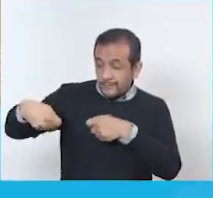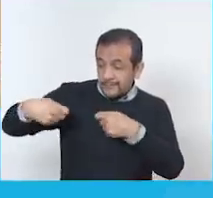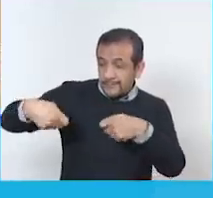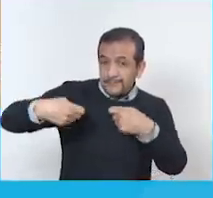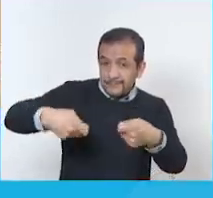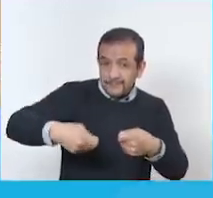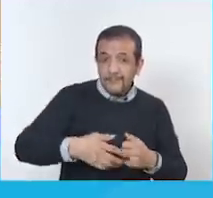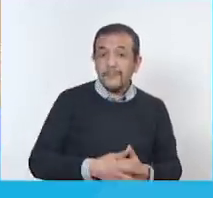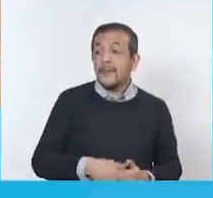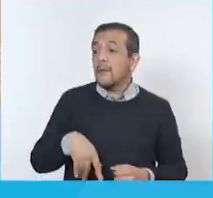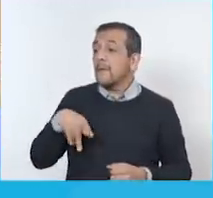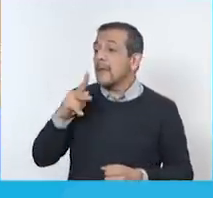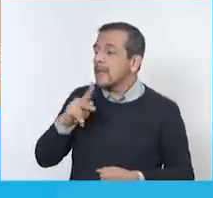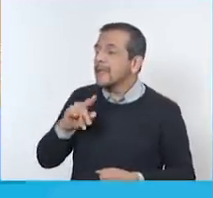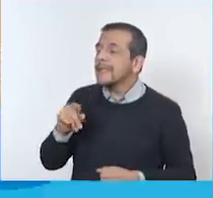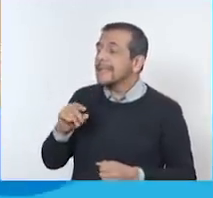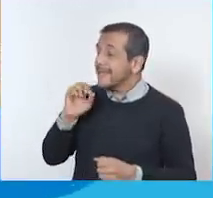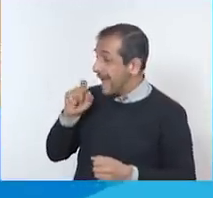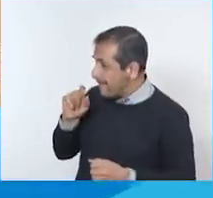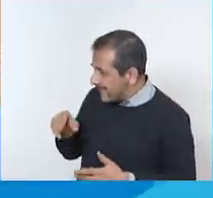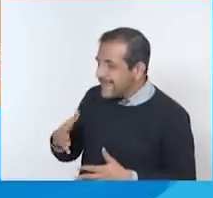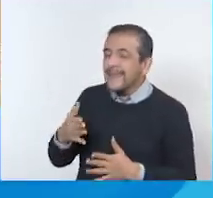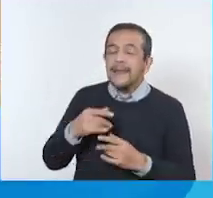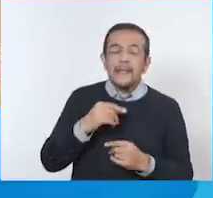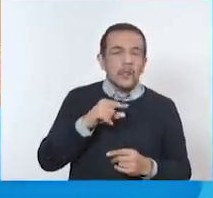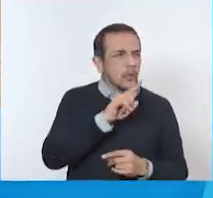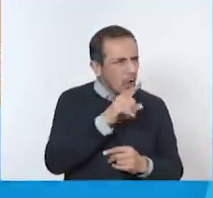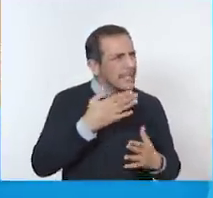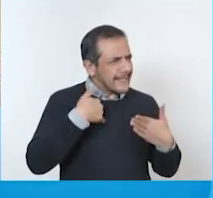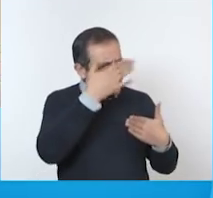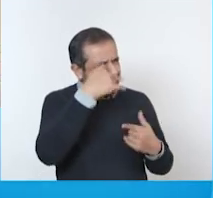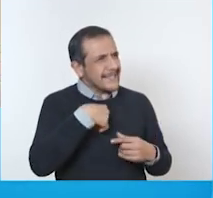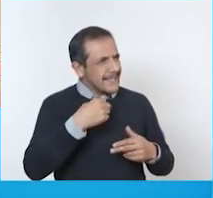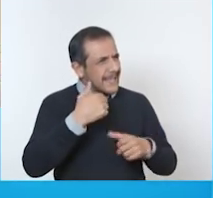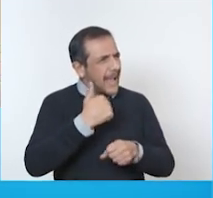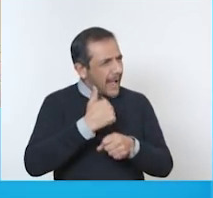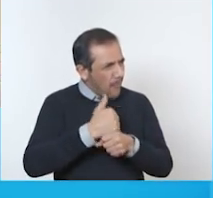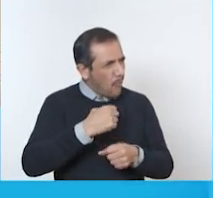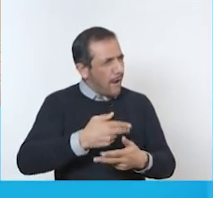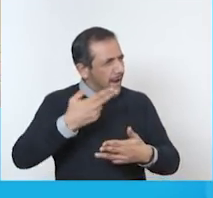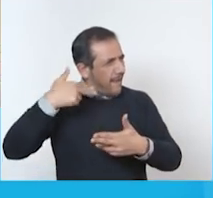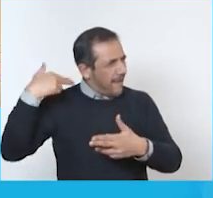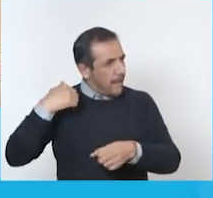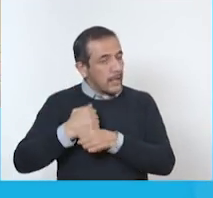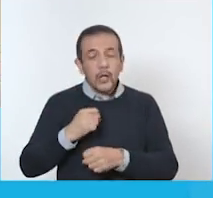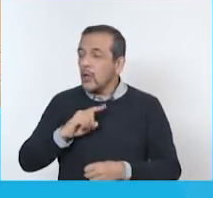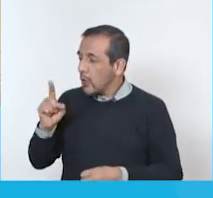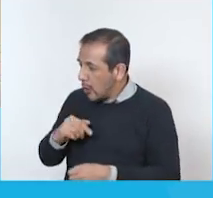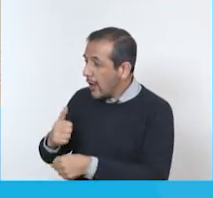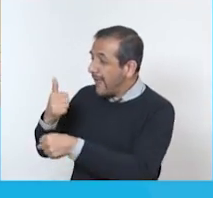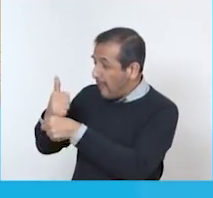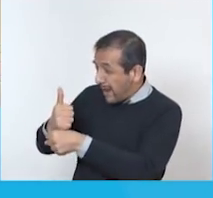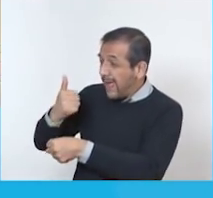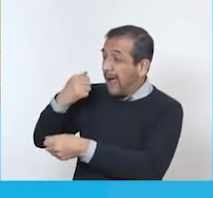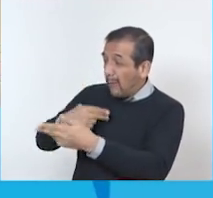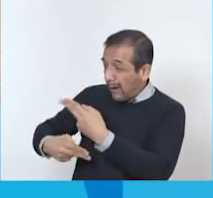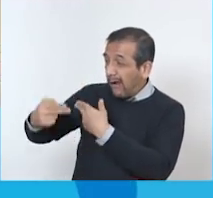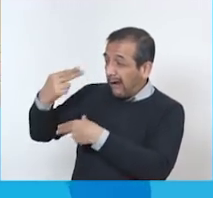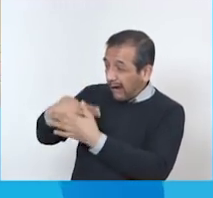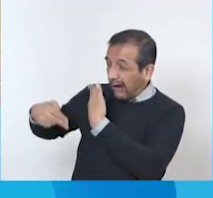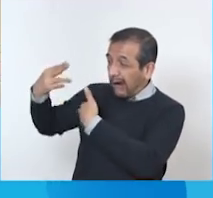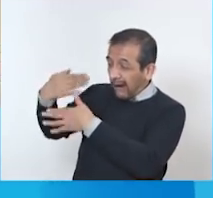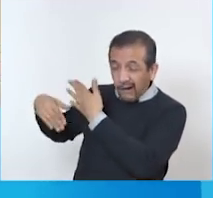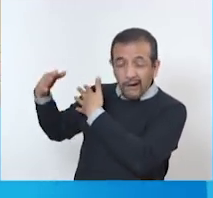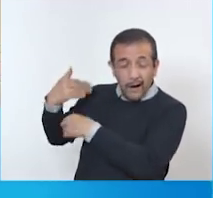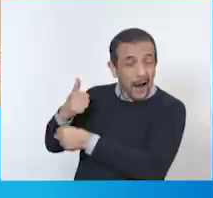eso, a ella se lo regaló... ¡También su abuelita! Sí, pero no solo eso, a la abuelita de la abuelita... ¡También se